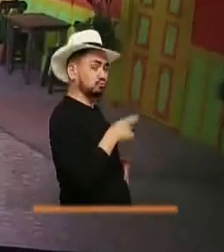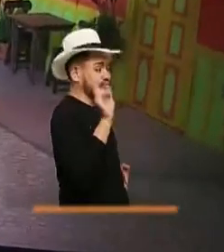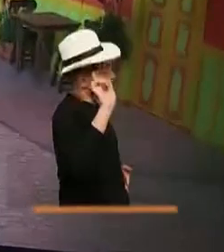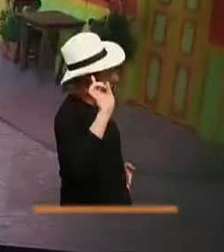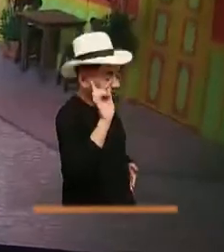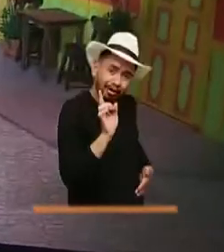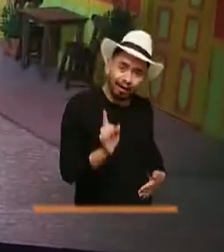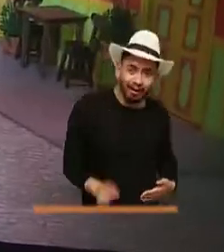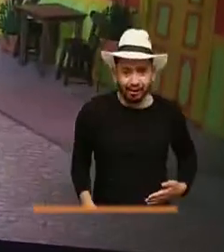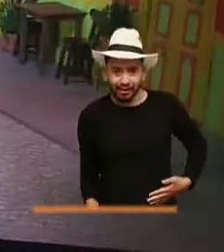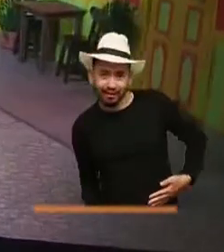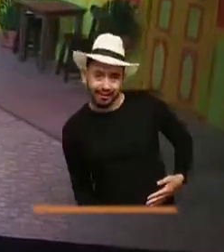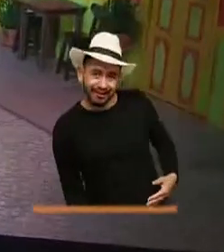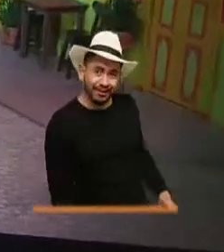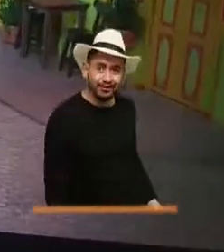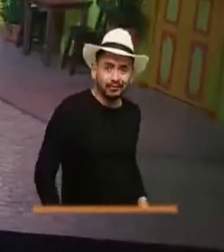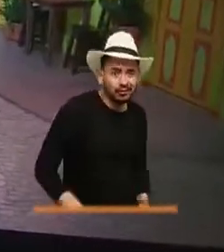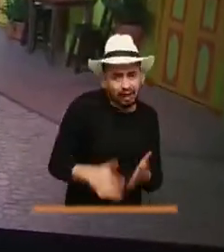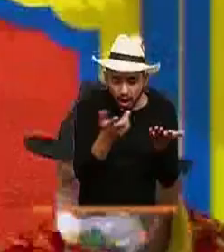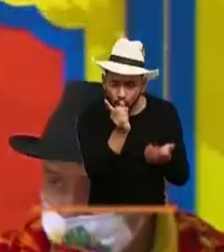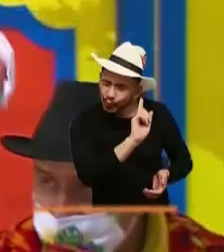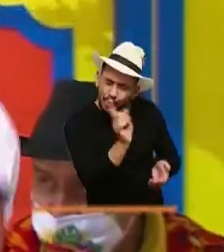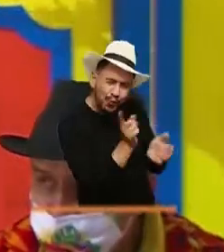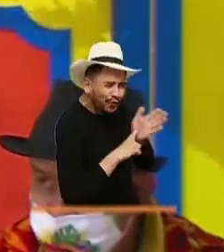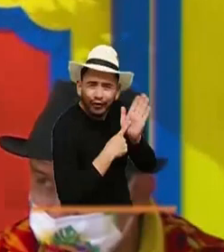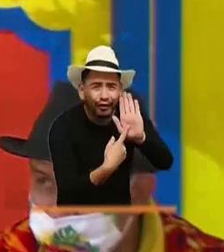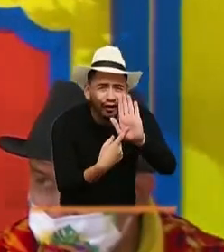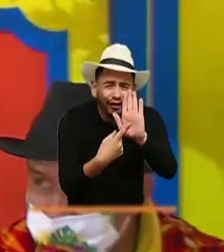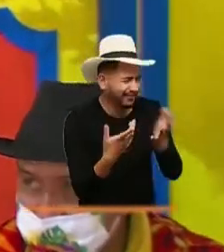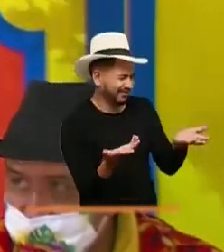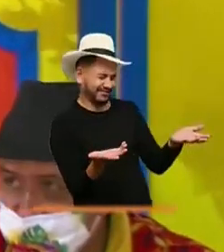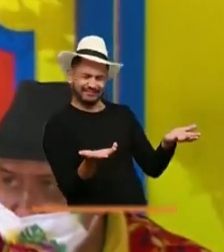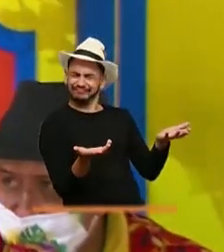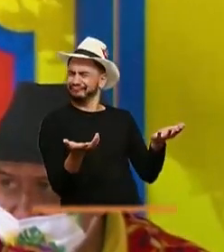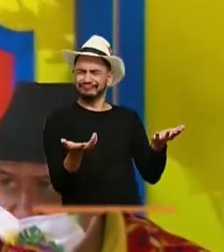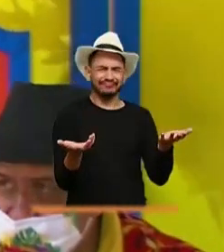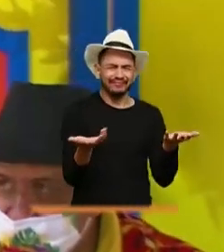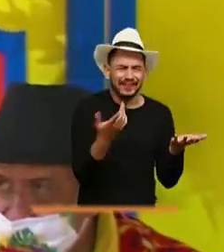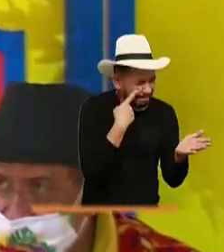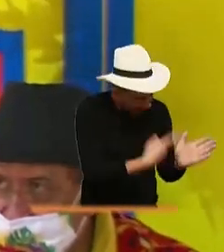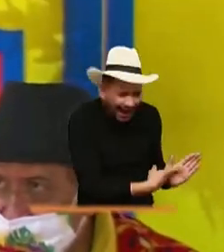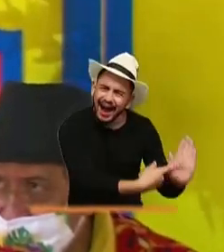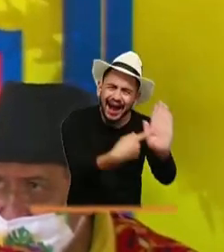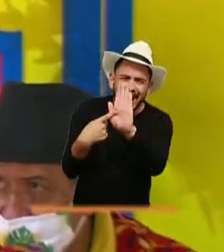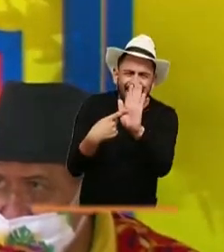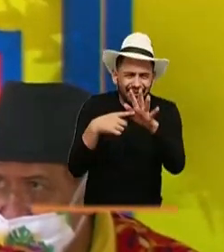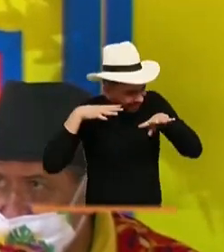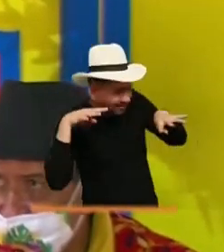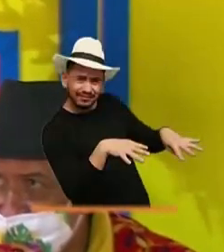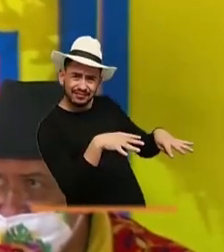¿Por qué no quiere mostrar lo que hay en el interior? ¿Acaso tiene